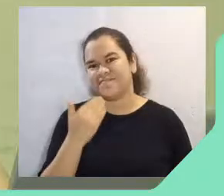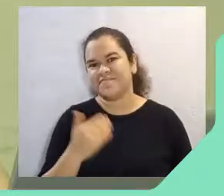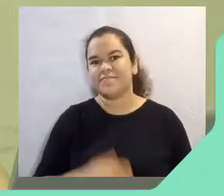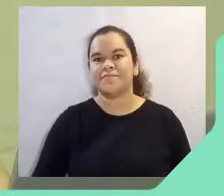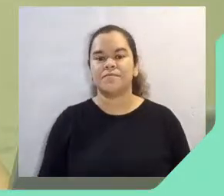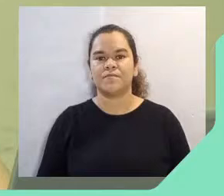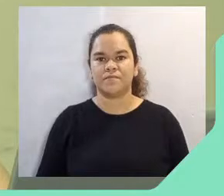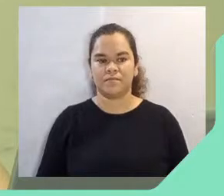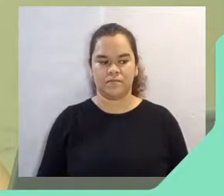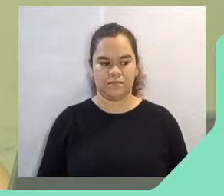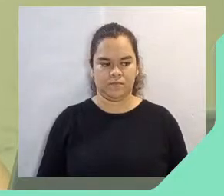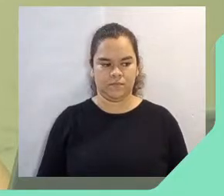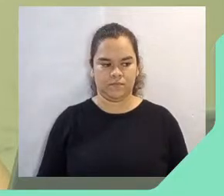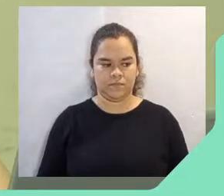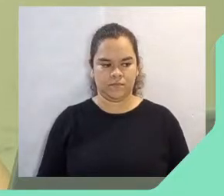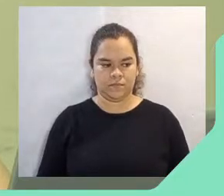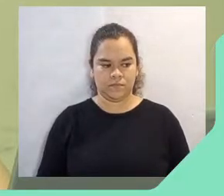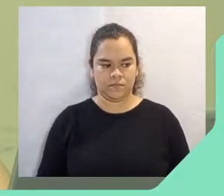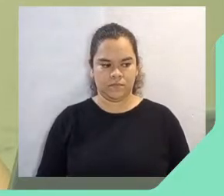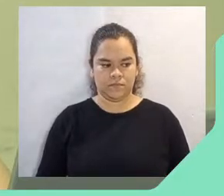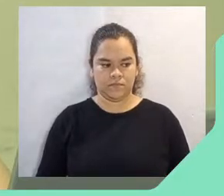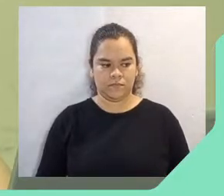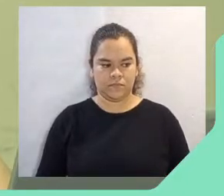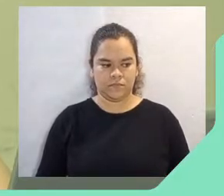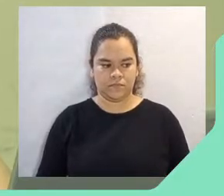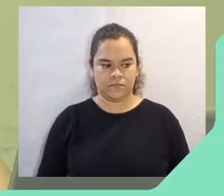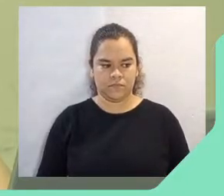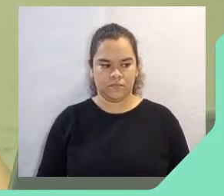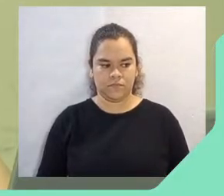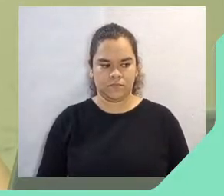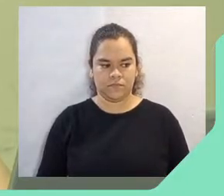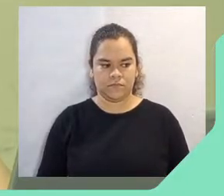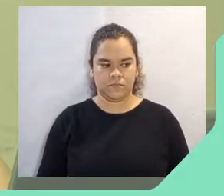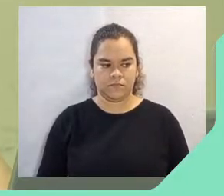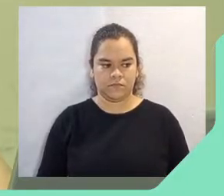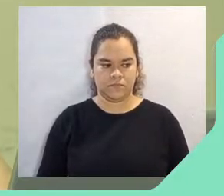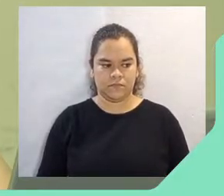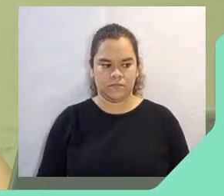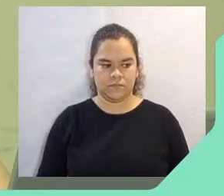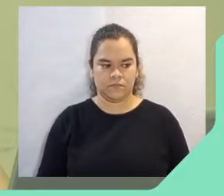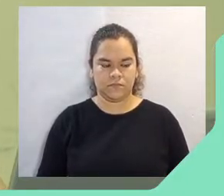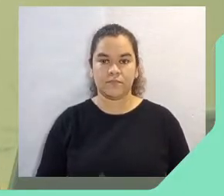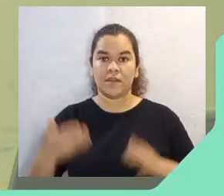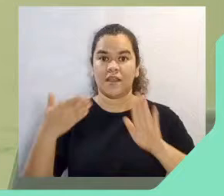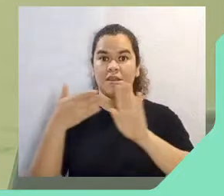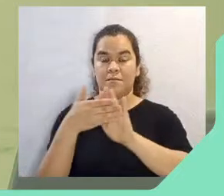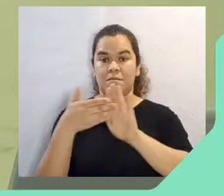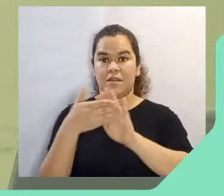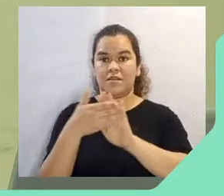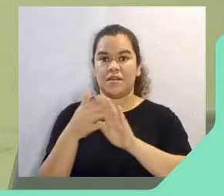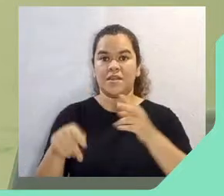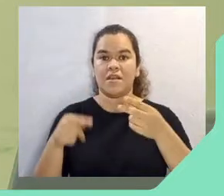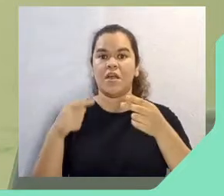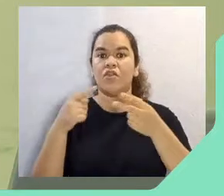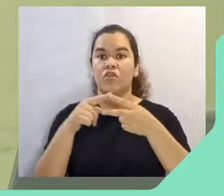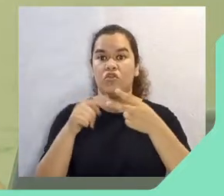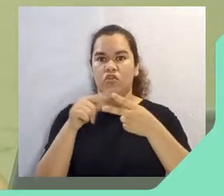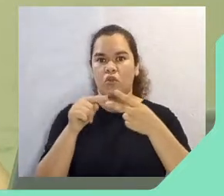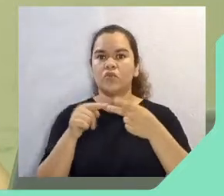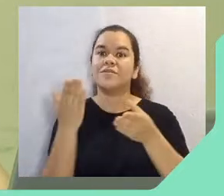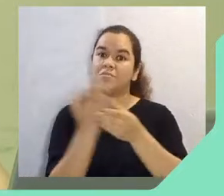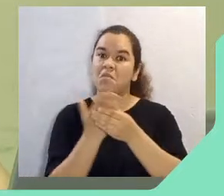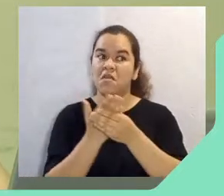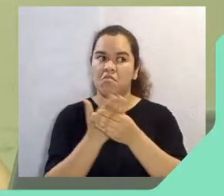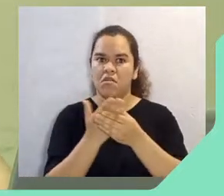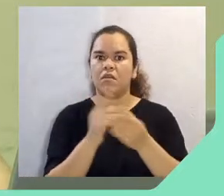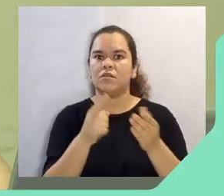era puntualmente por química general y álgebra y geometría analítica, así que bueno, va a tener que iniciar entonces el